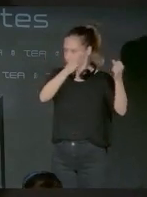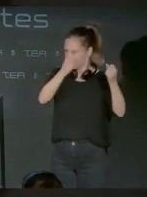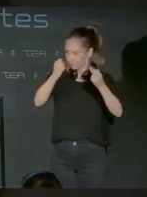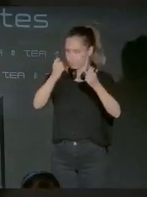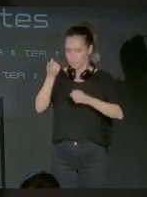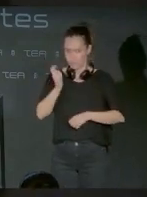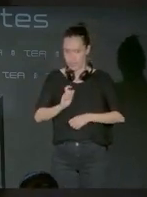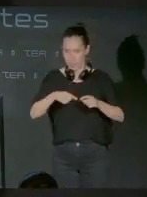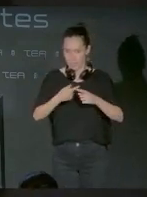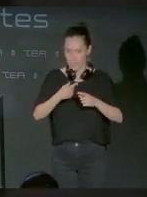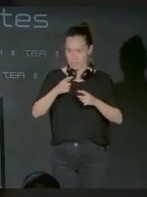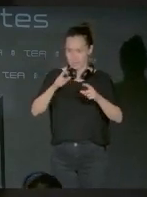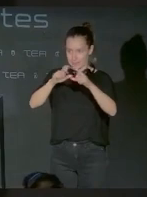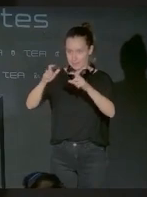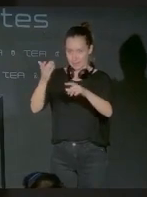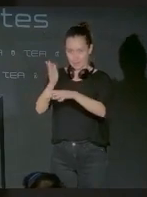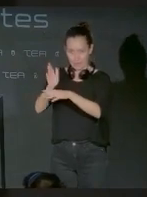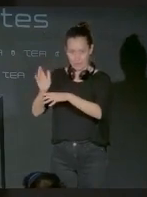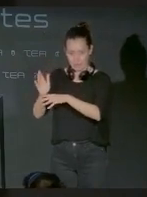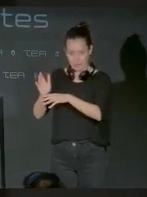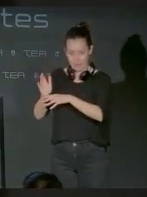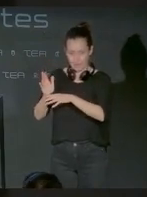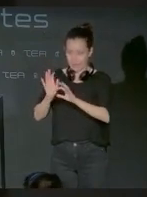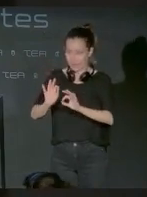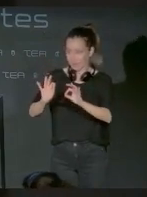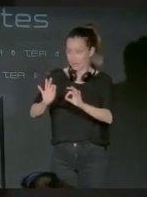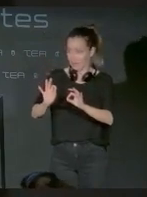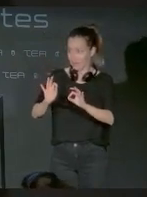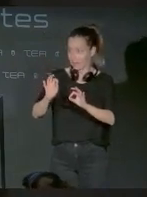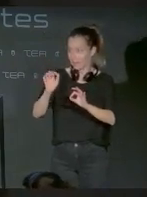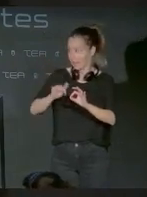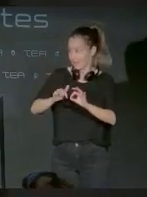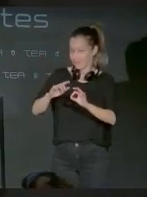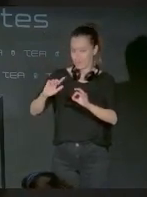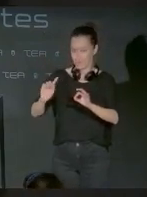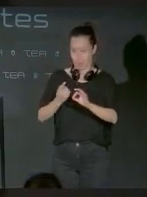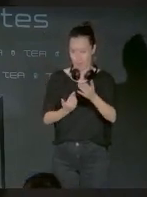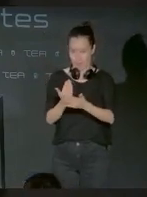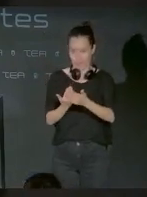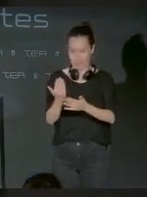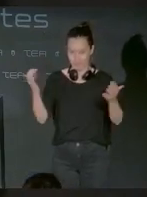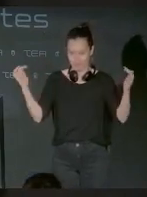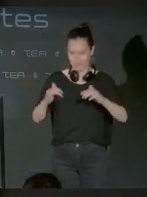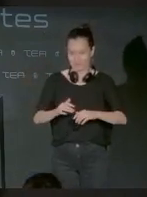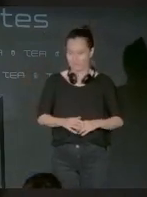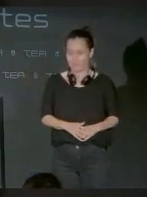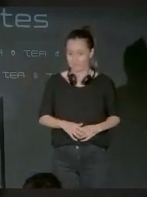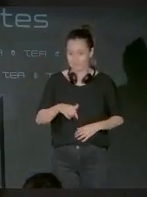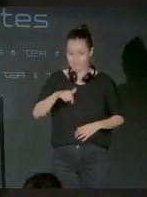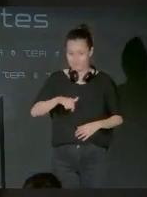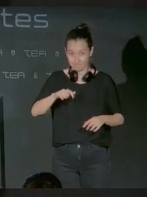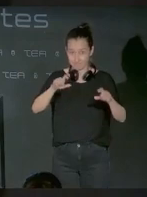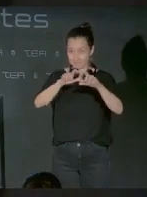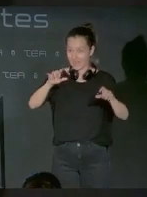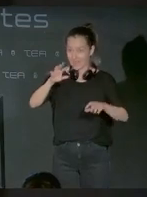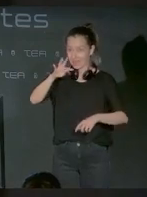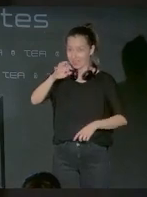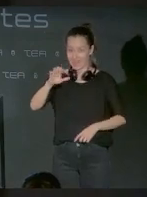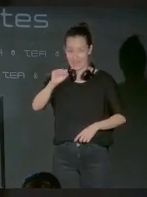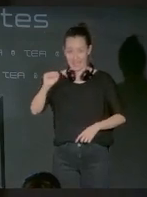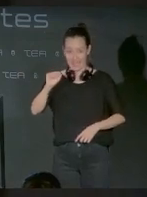empresariales emplazadas en nuestras instalaciones en estos días tea tenerife espacio